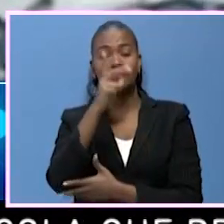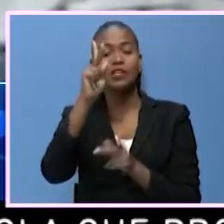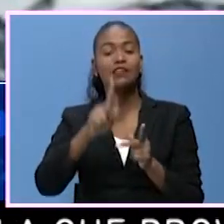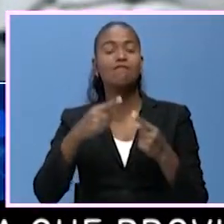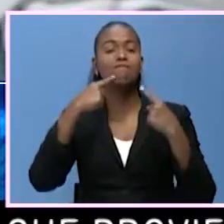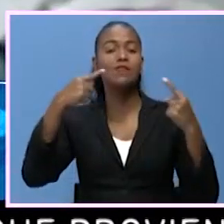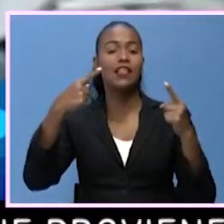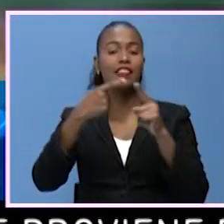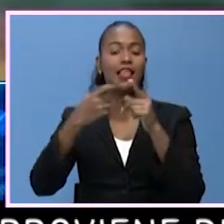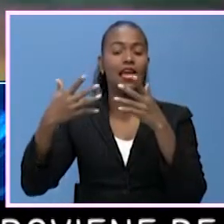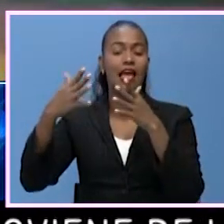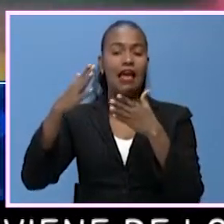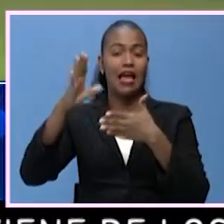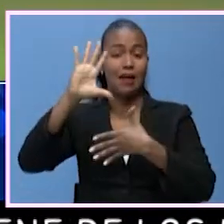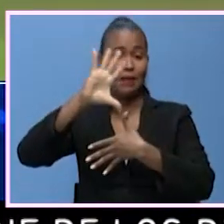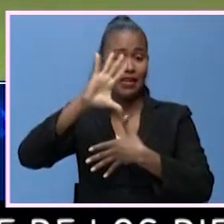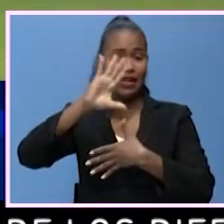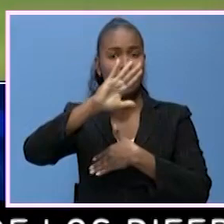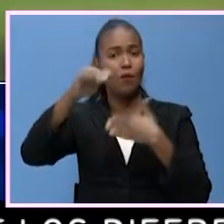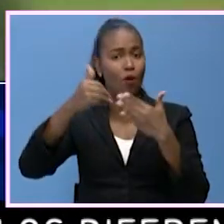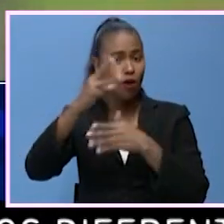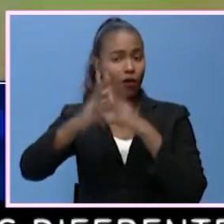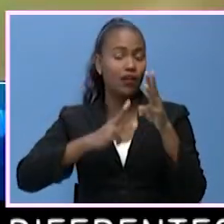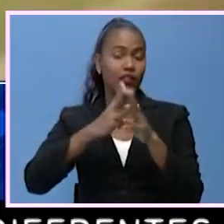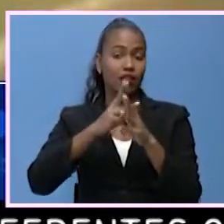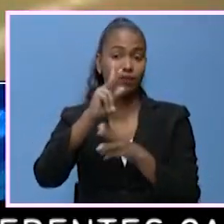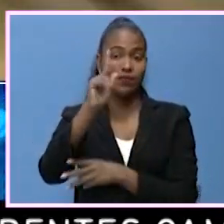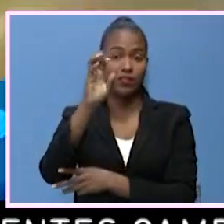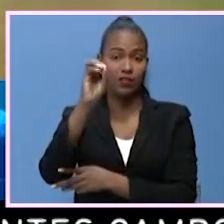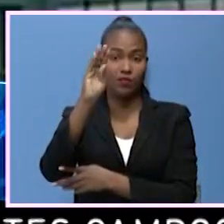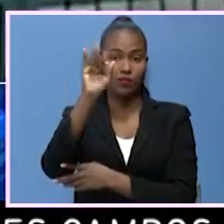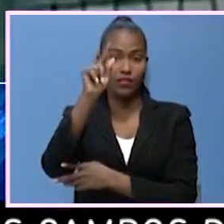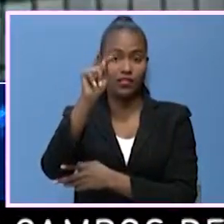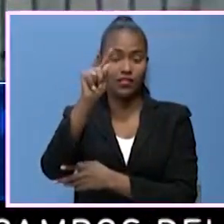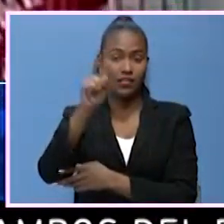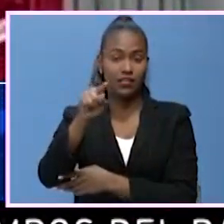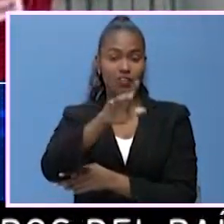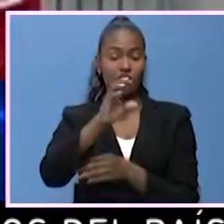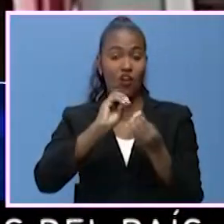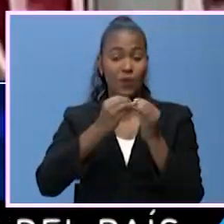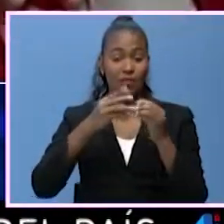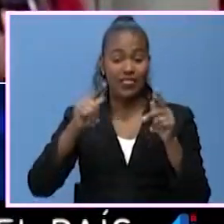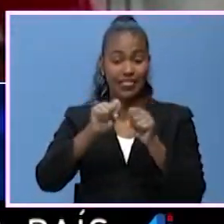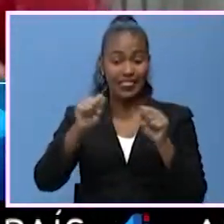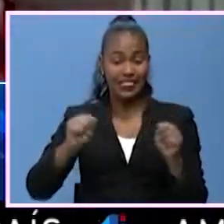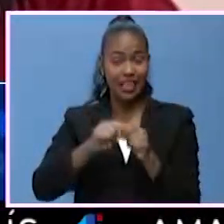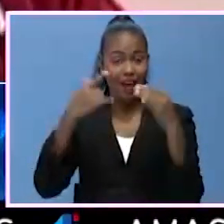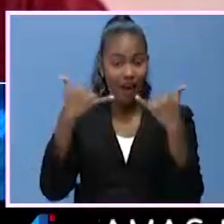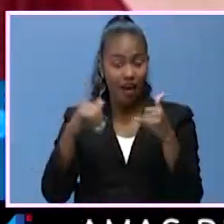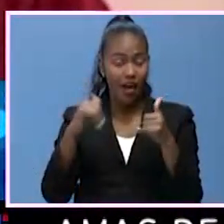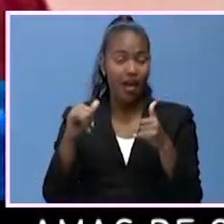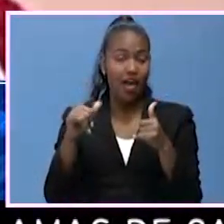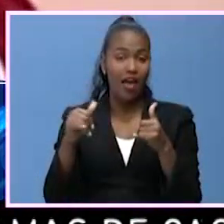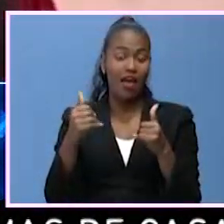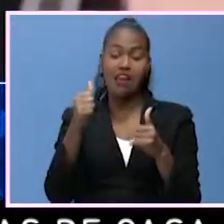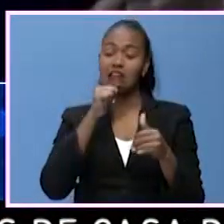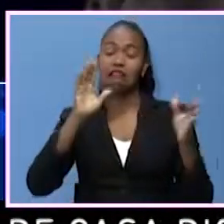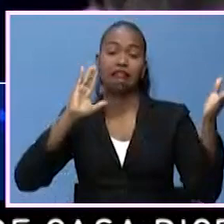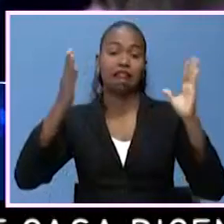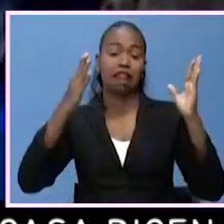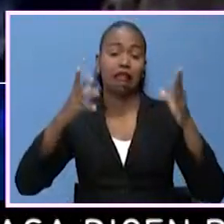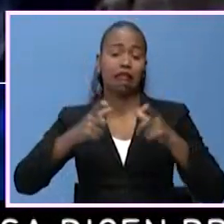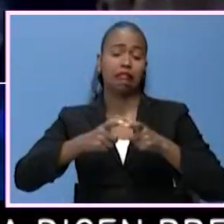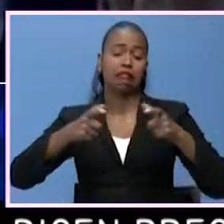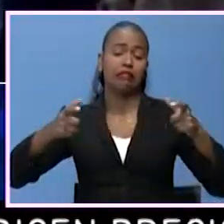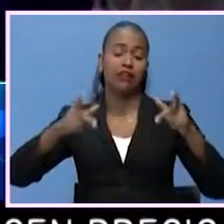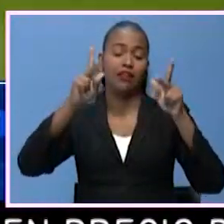de Latinoamérica y de todo el mundo. Pedro Martínez, cuyos números en el terreno de juego no se asemejan a la